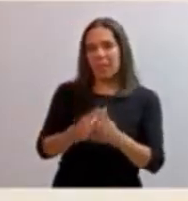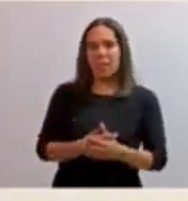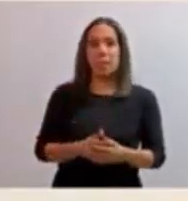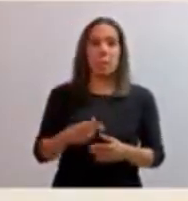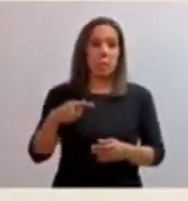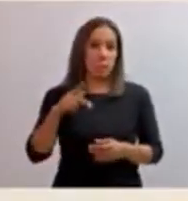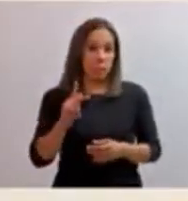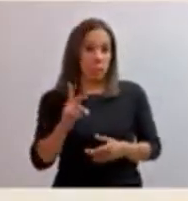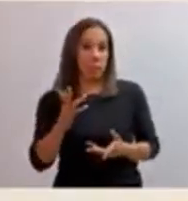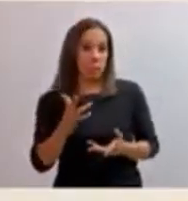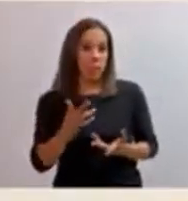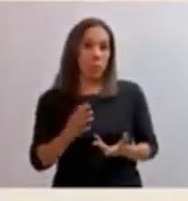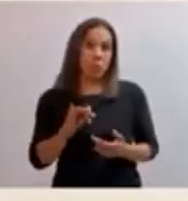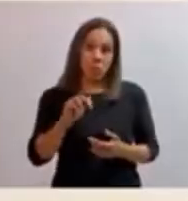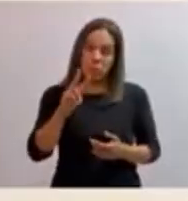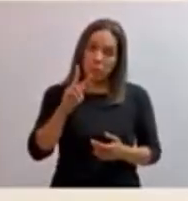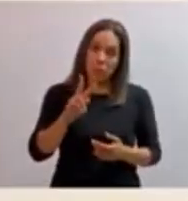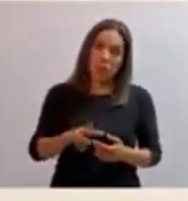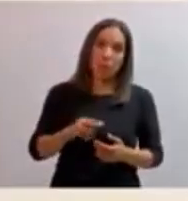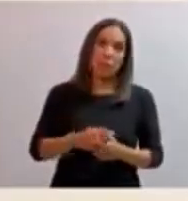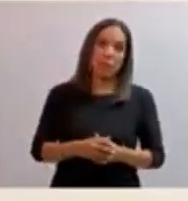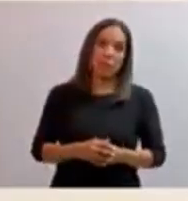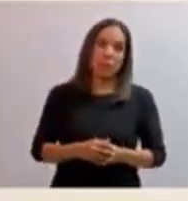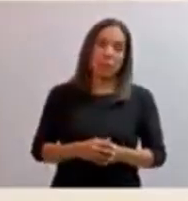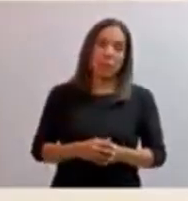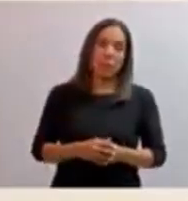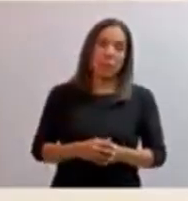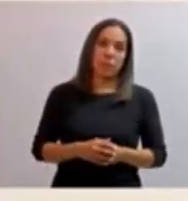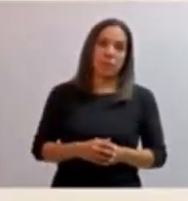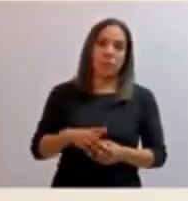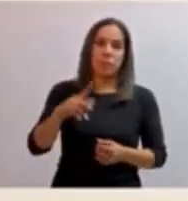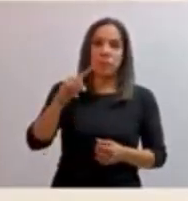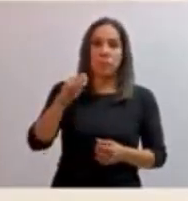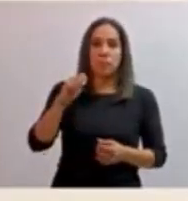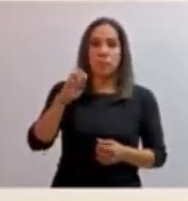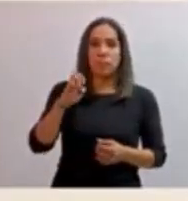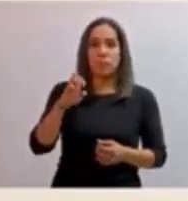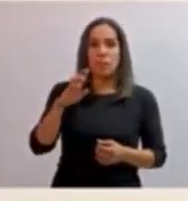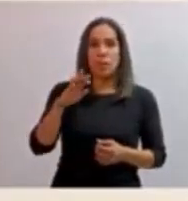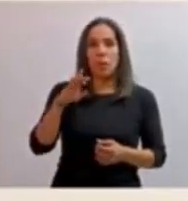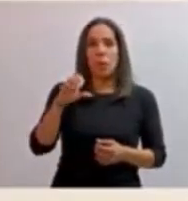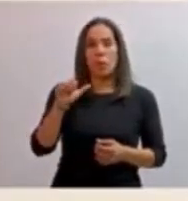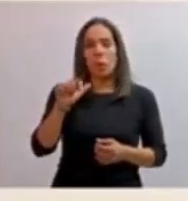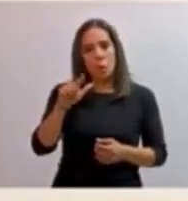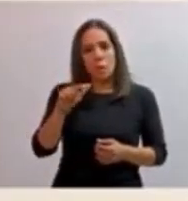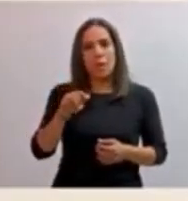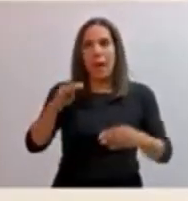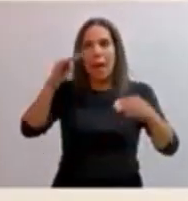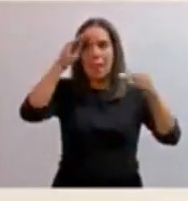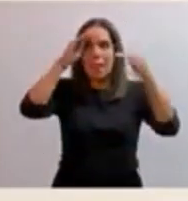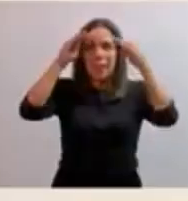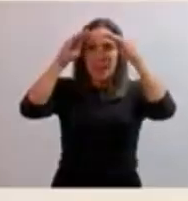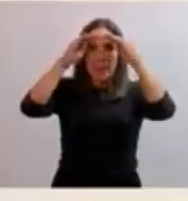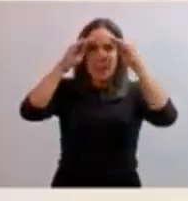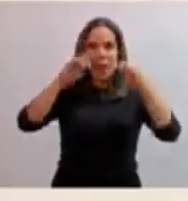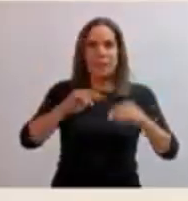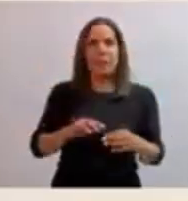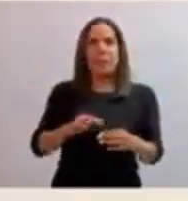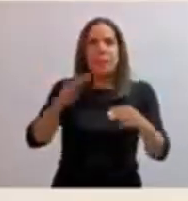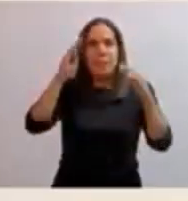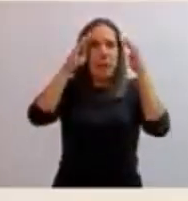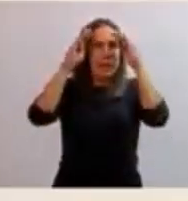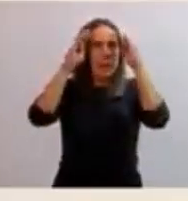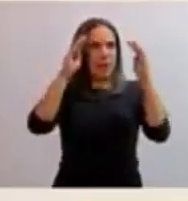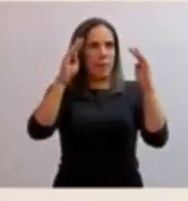cuestiones de los teóricos del ciclo reflexivo, como Perrenot, Schoen, Smith, Domingo, que dicen que